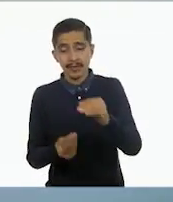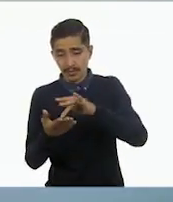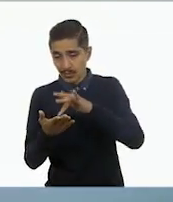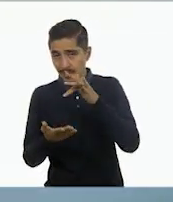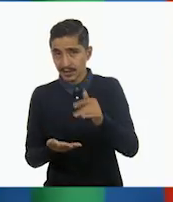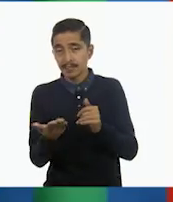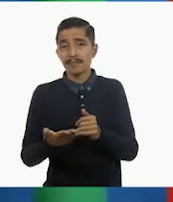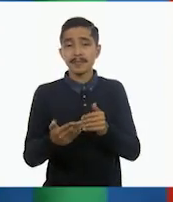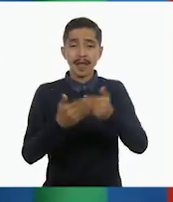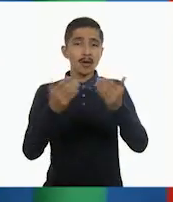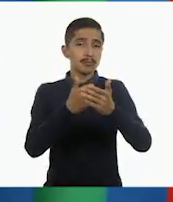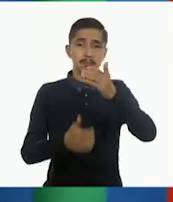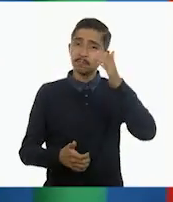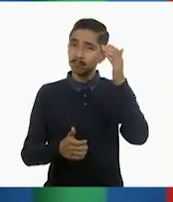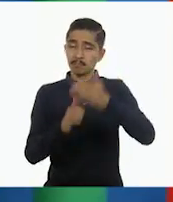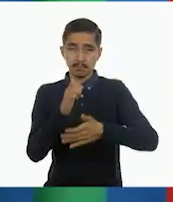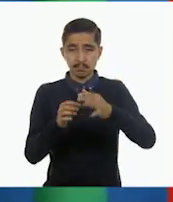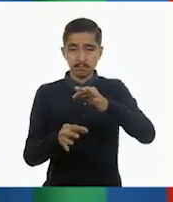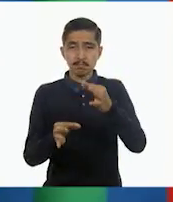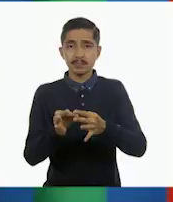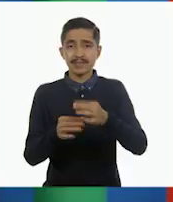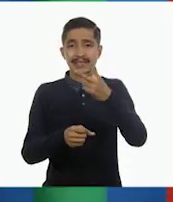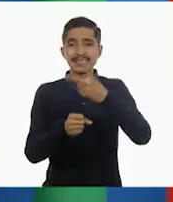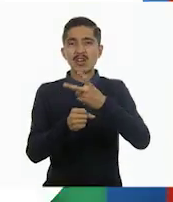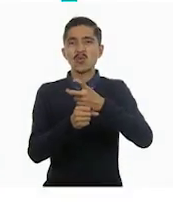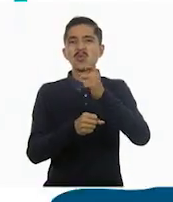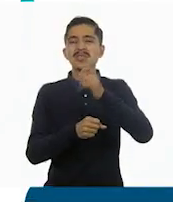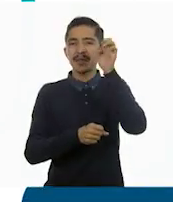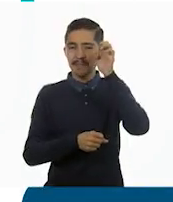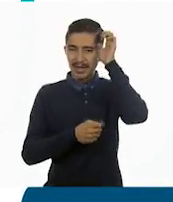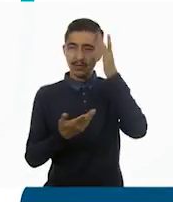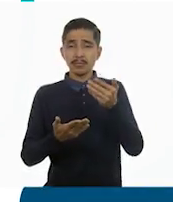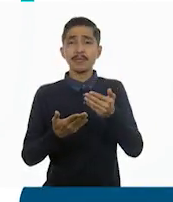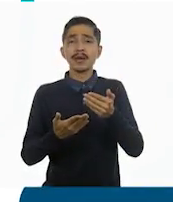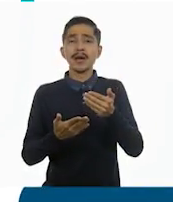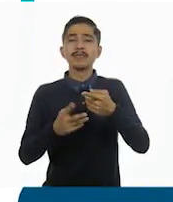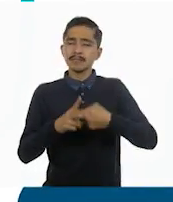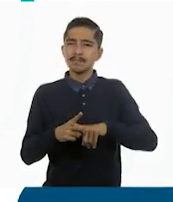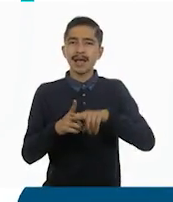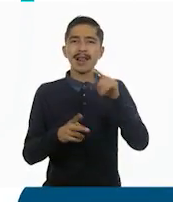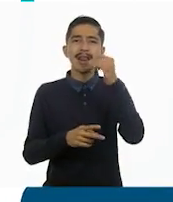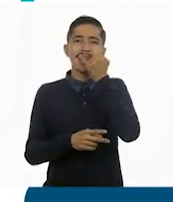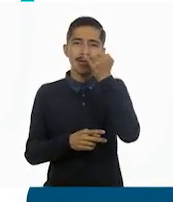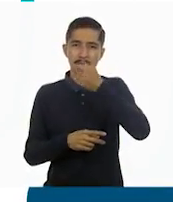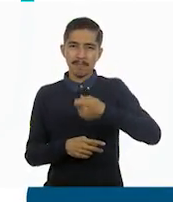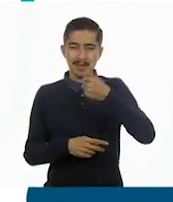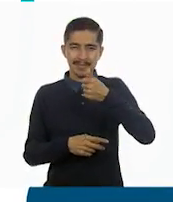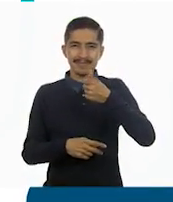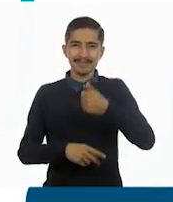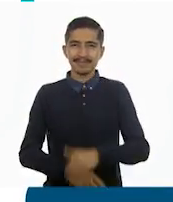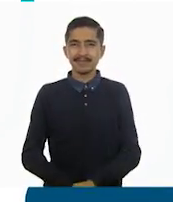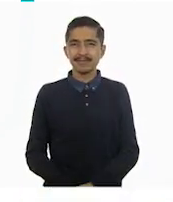gracias. Hemos terminado con el Segundo Imperio. A continuación, Lengua Materna.